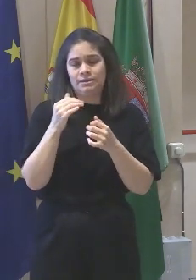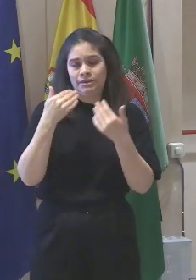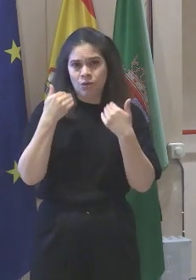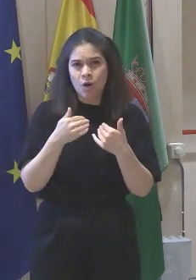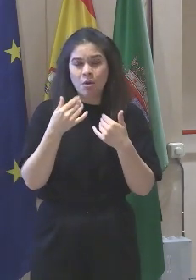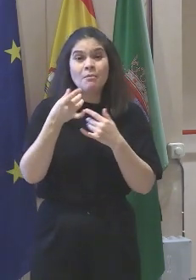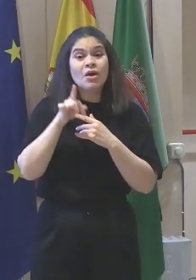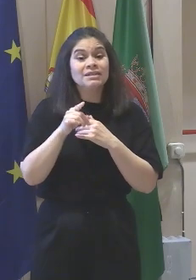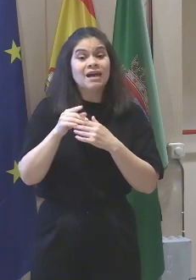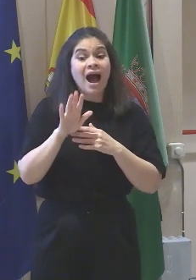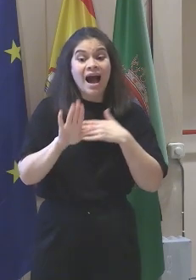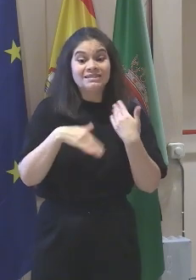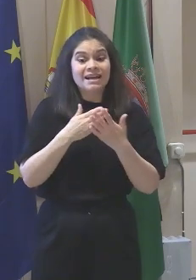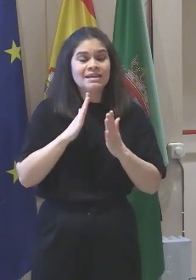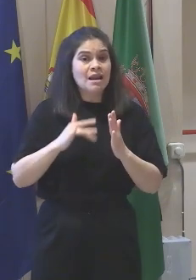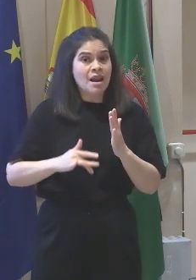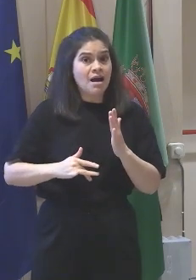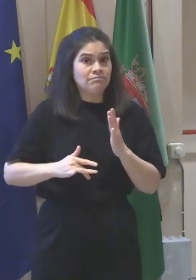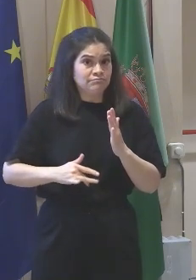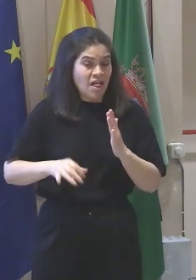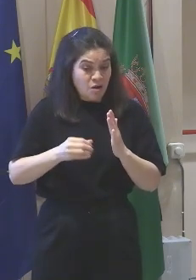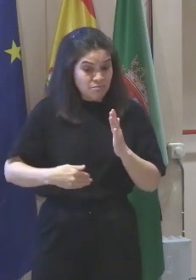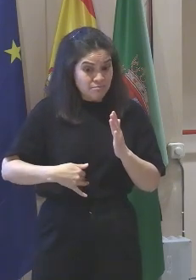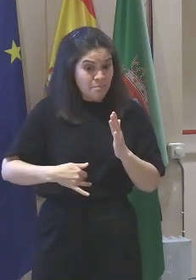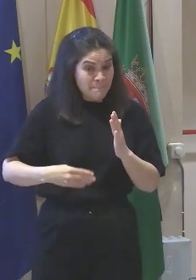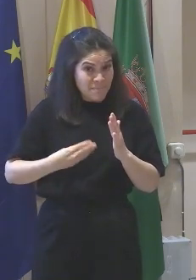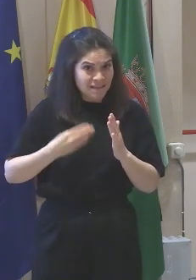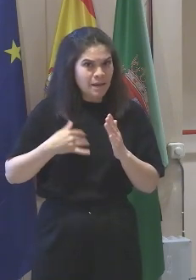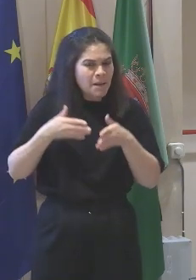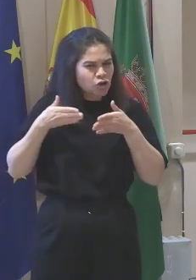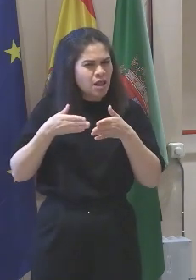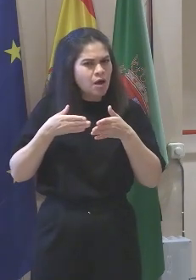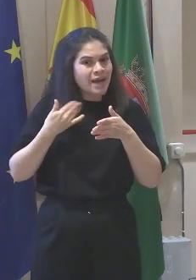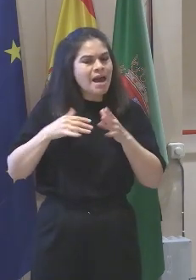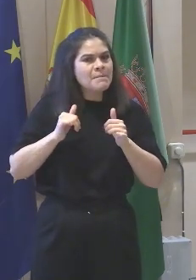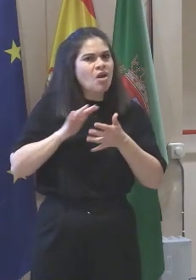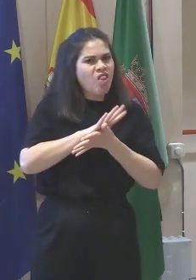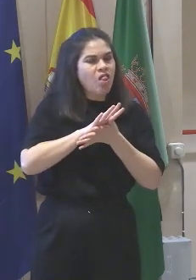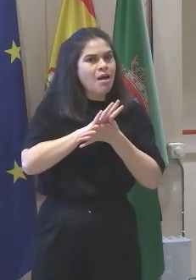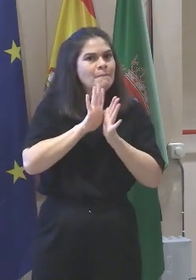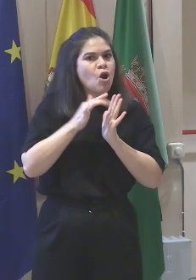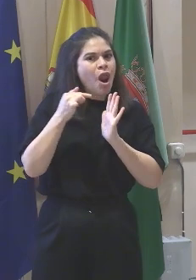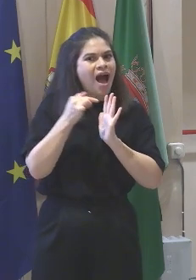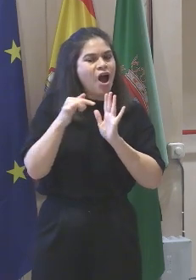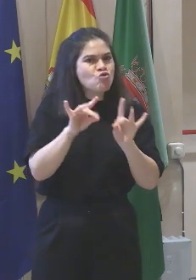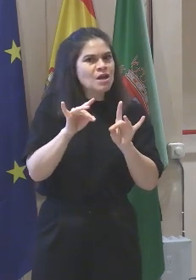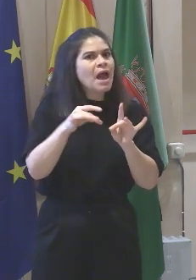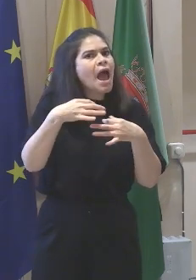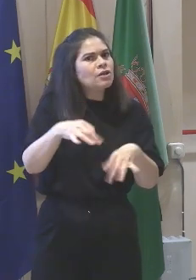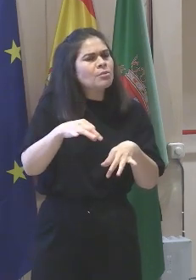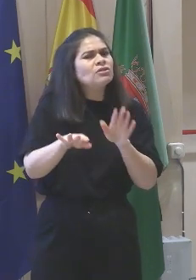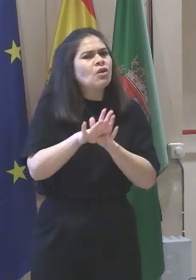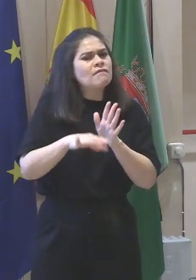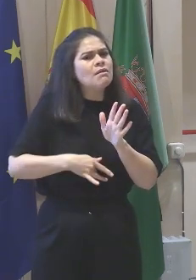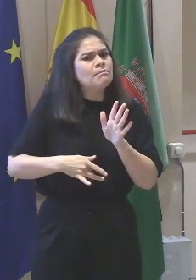está conservada, aunque se ha empezado a destruir, y la glucemia es normal. Todavía el páncreas es capaz de